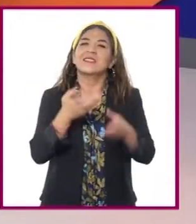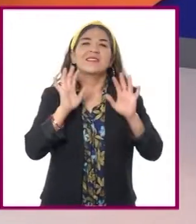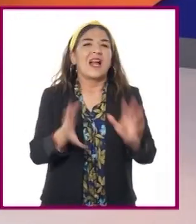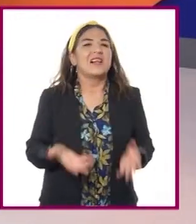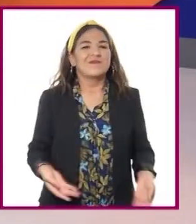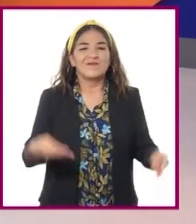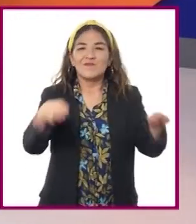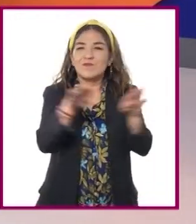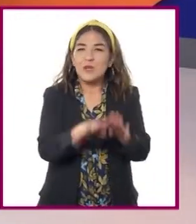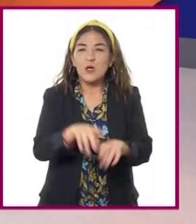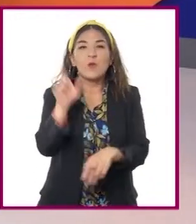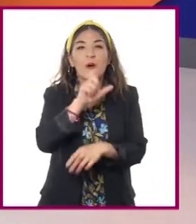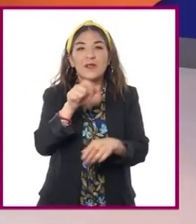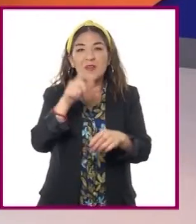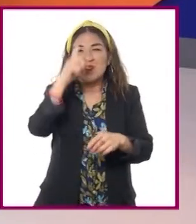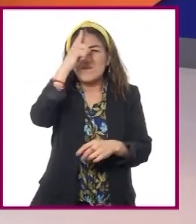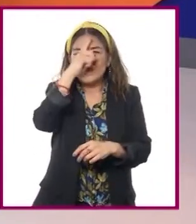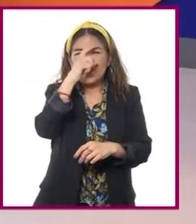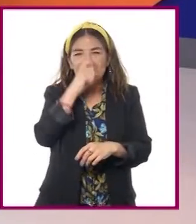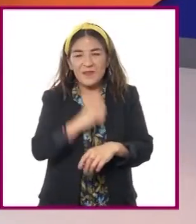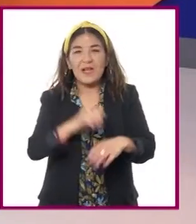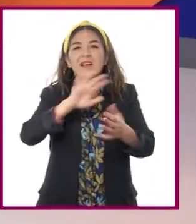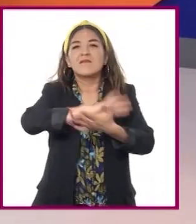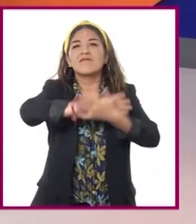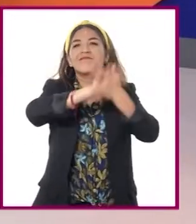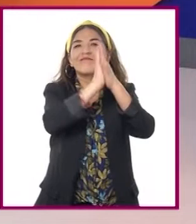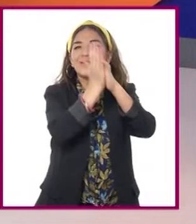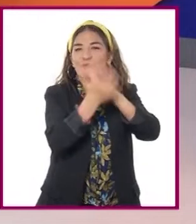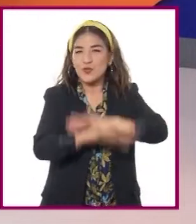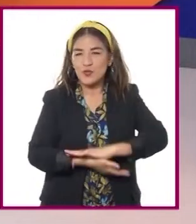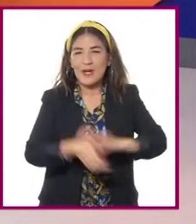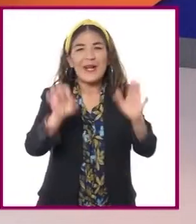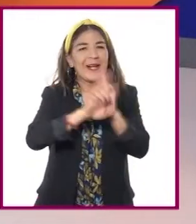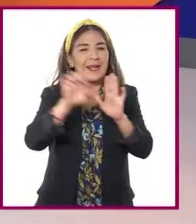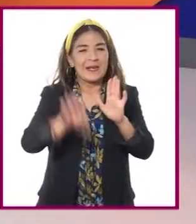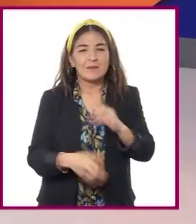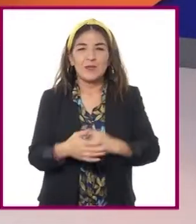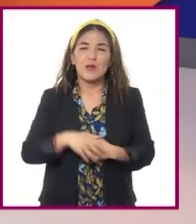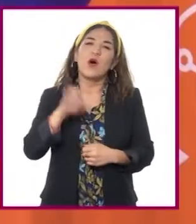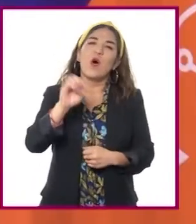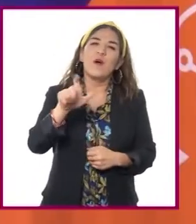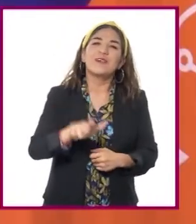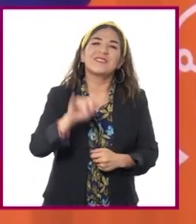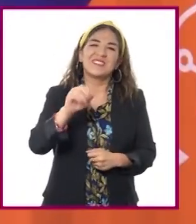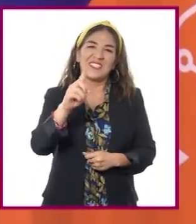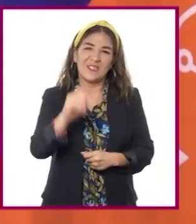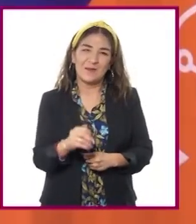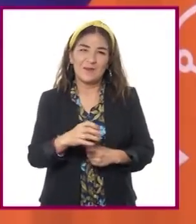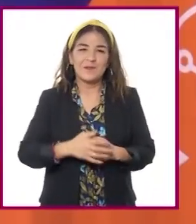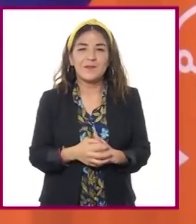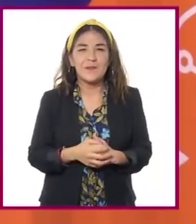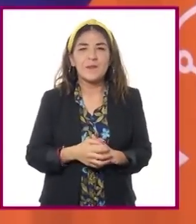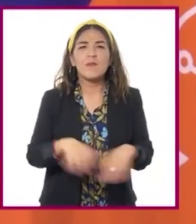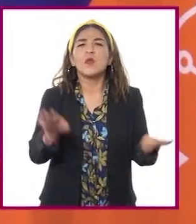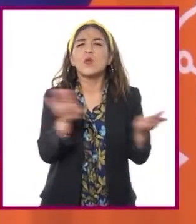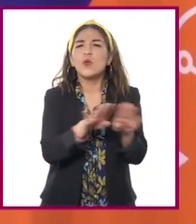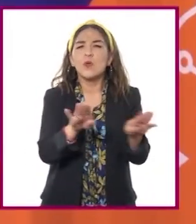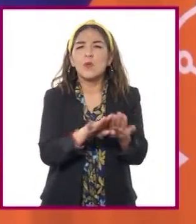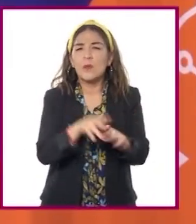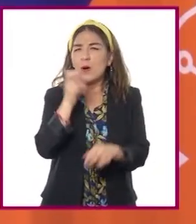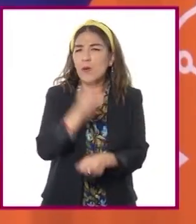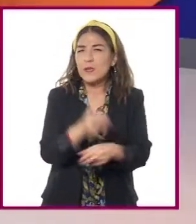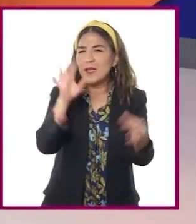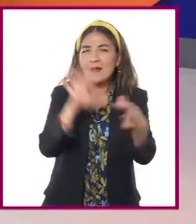cuando el metal se corroe y se vuelve a transformar, por ejemplo, en óxido. El proceso del